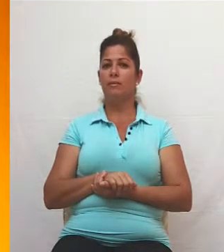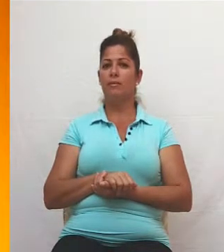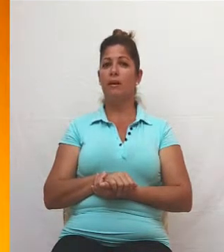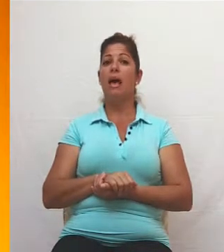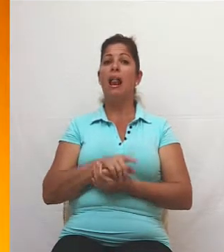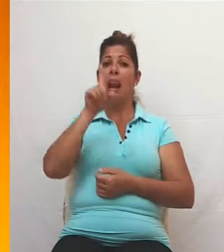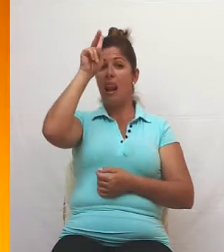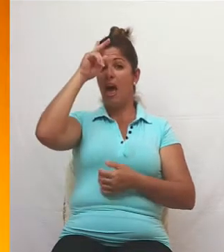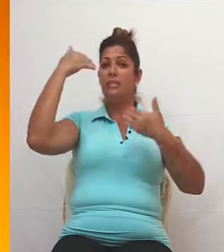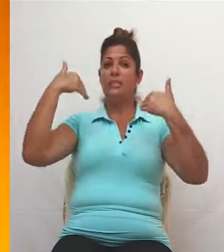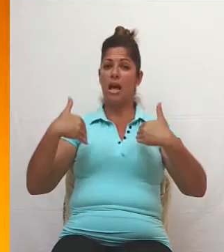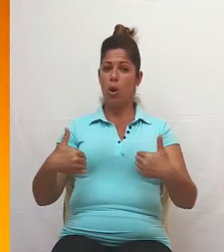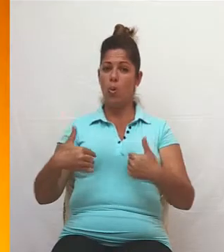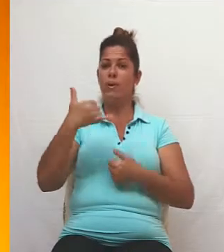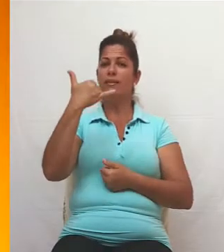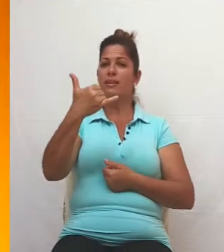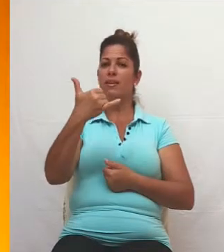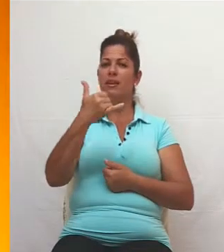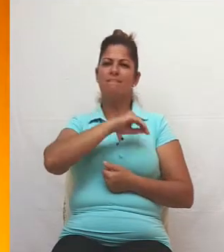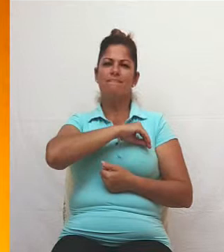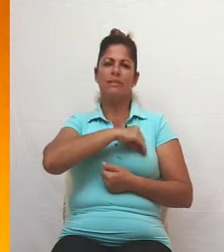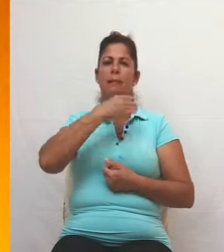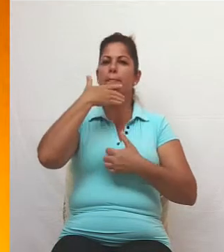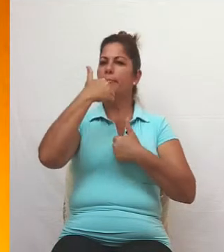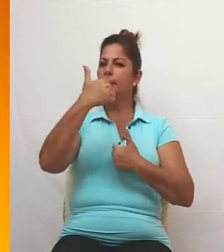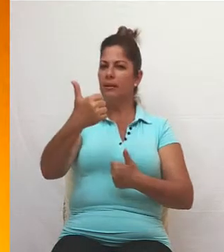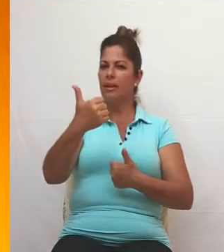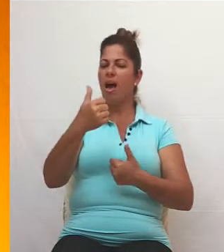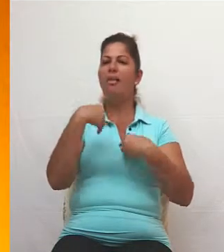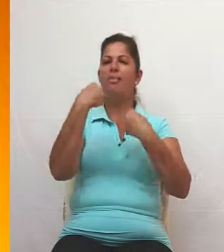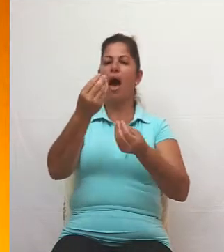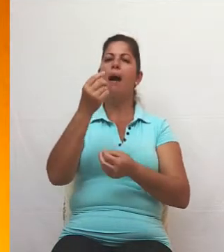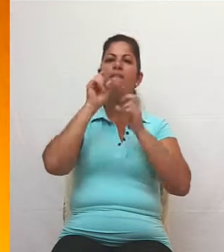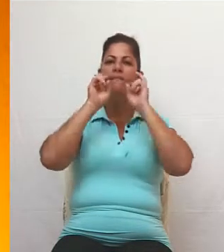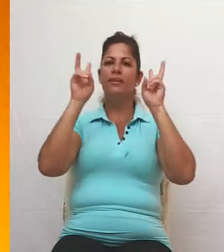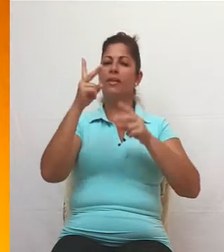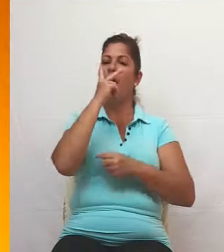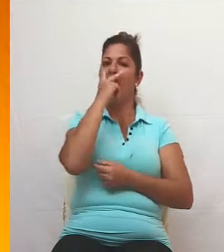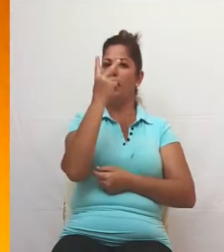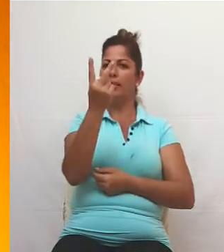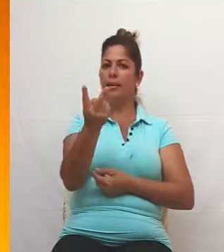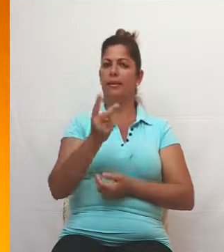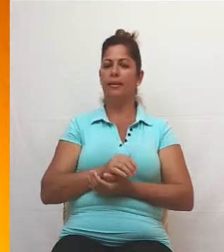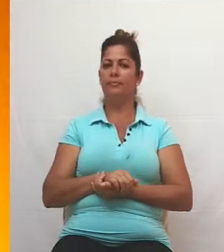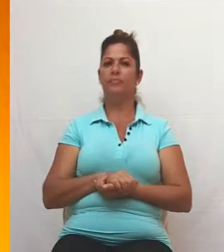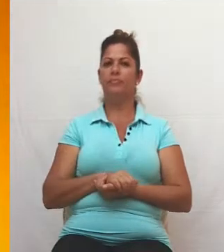el objetivo es la salud y el bienestar que nos proporciona una vida atenta